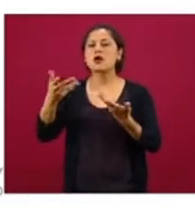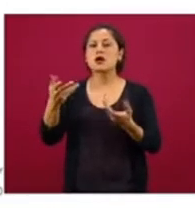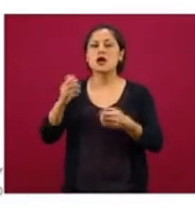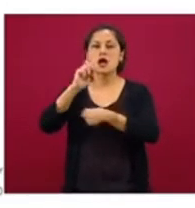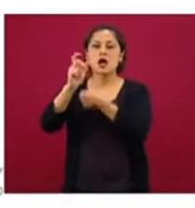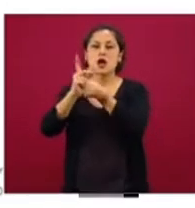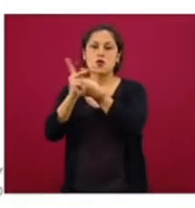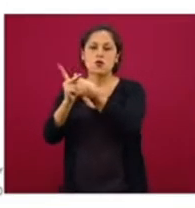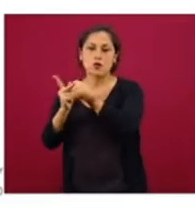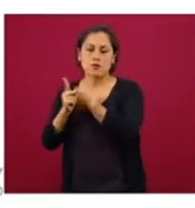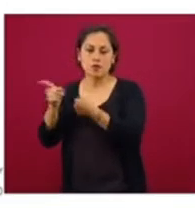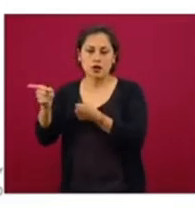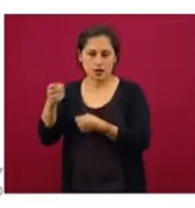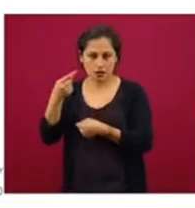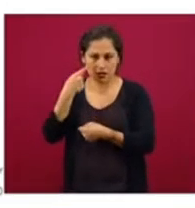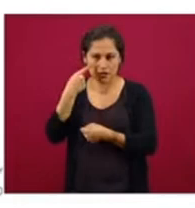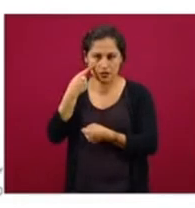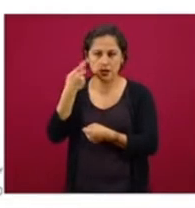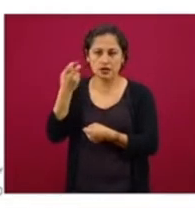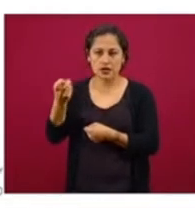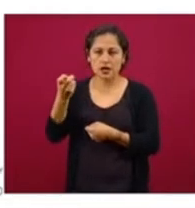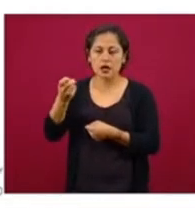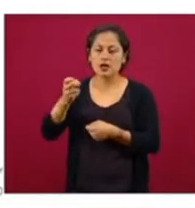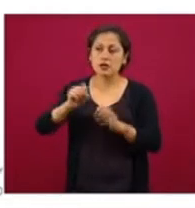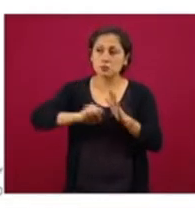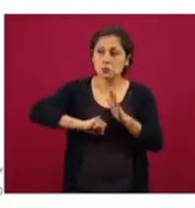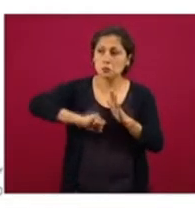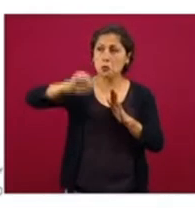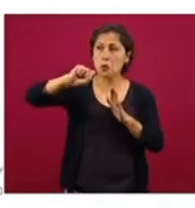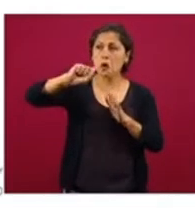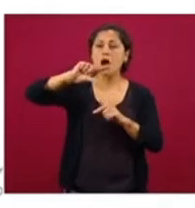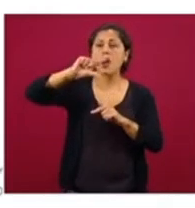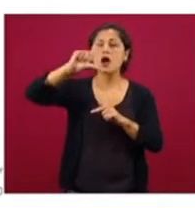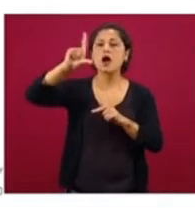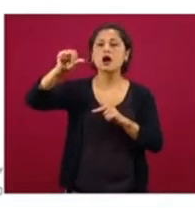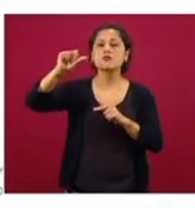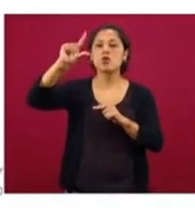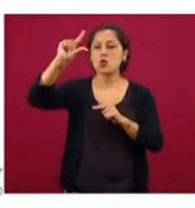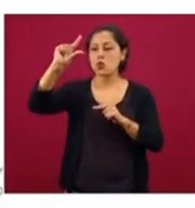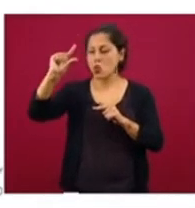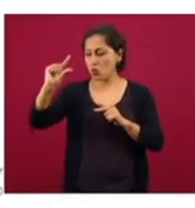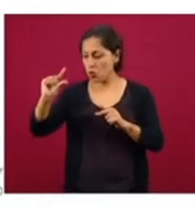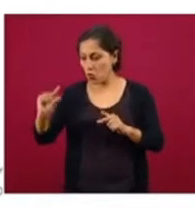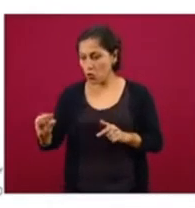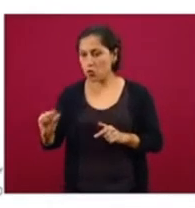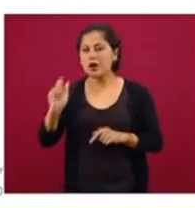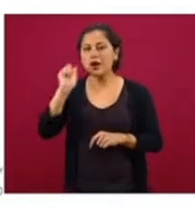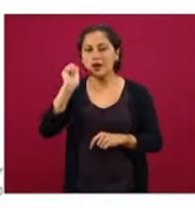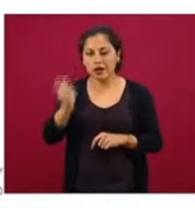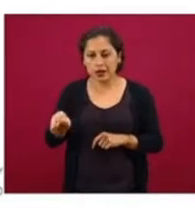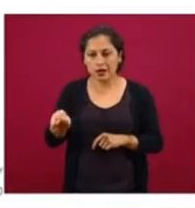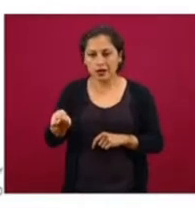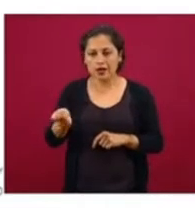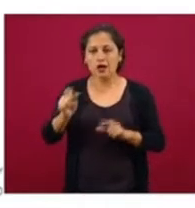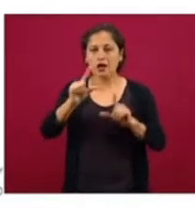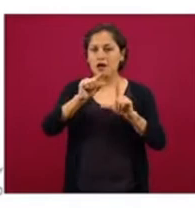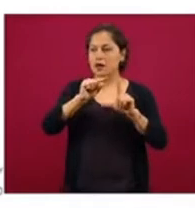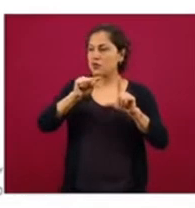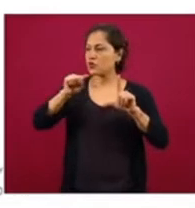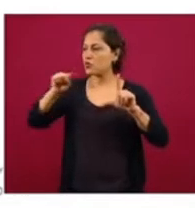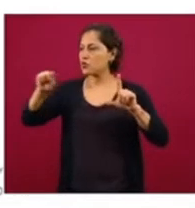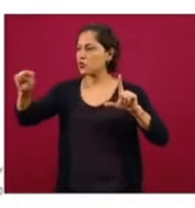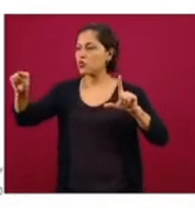de color azul subió su curva epidémica y luego bajó, en esta gráfica bajó quiere decir que ya está